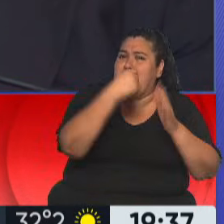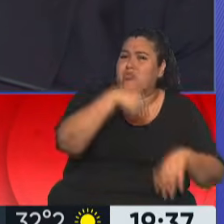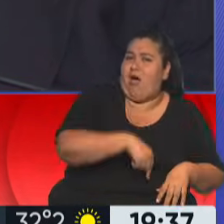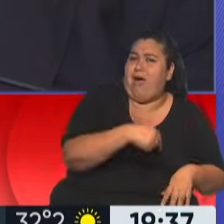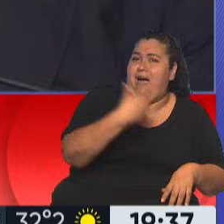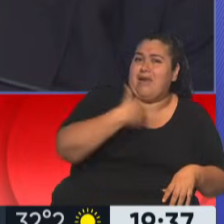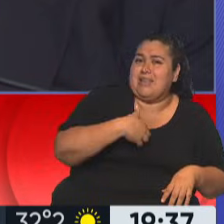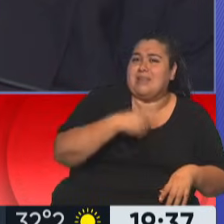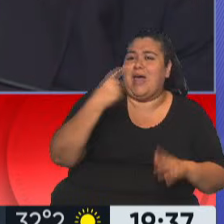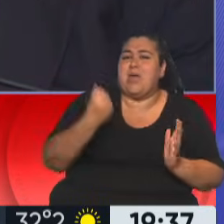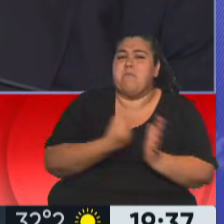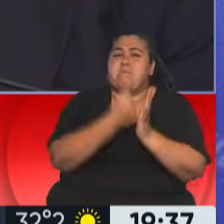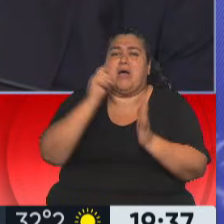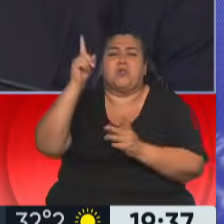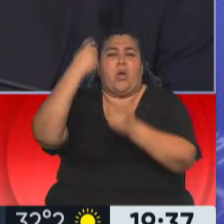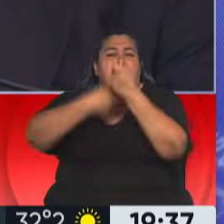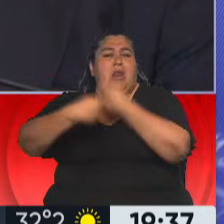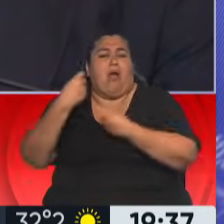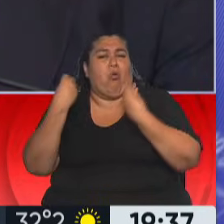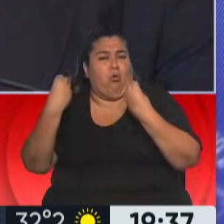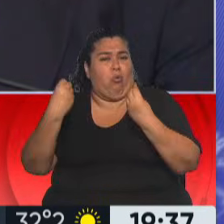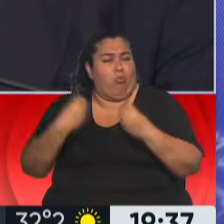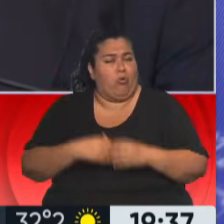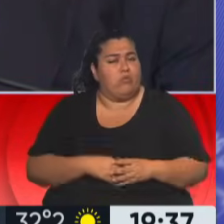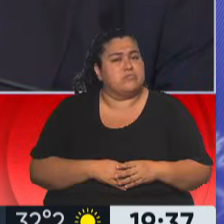el petróleo, en los mercados. ¿Qué es lo que puede pasar?